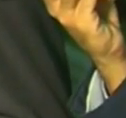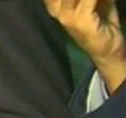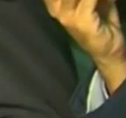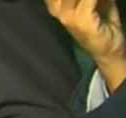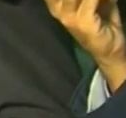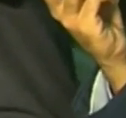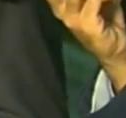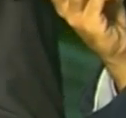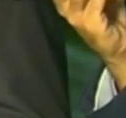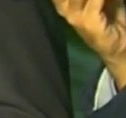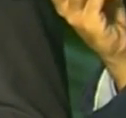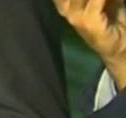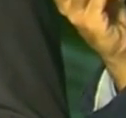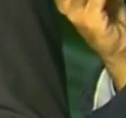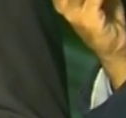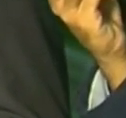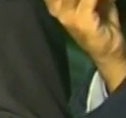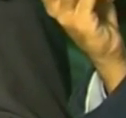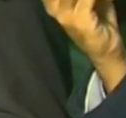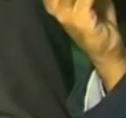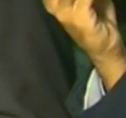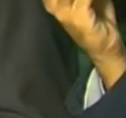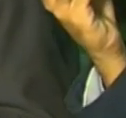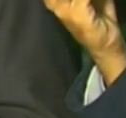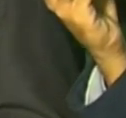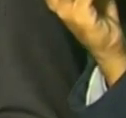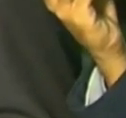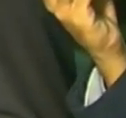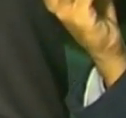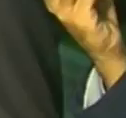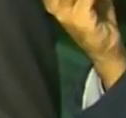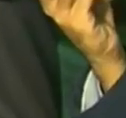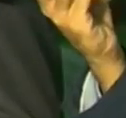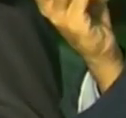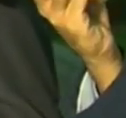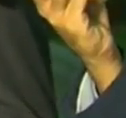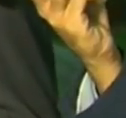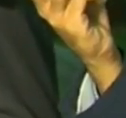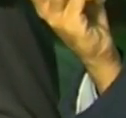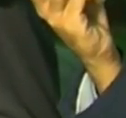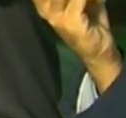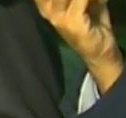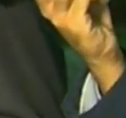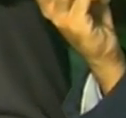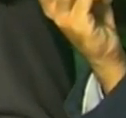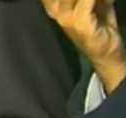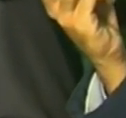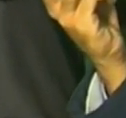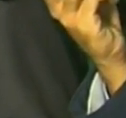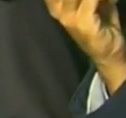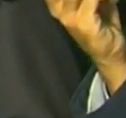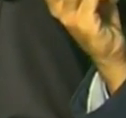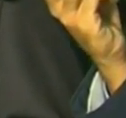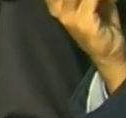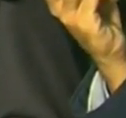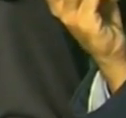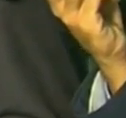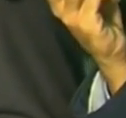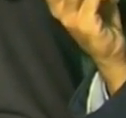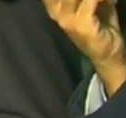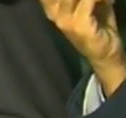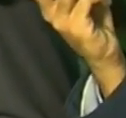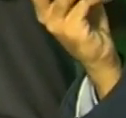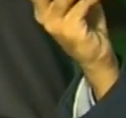modo que con esta ley comenzamos a dar pasos hacia allá. Nos quedan otras leyes. La Comisión de Economía Diversificada,